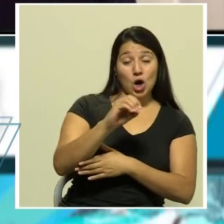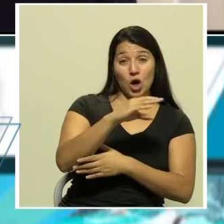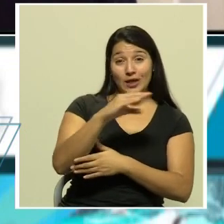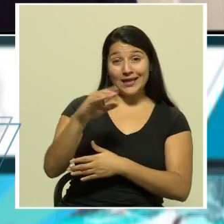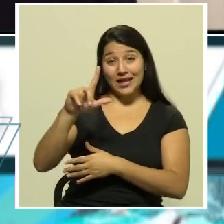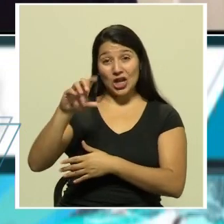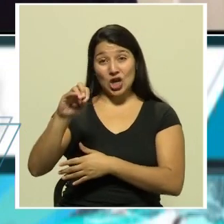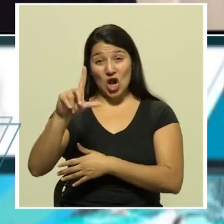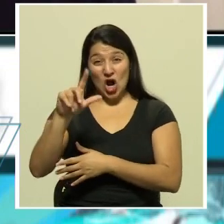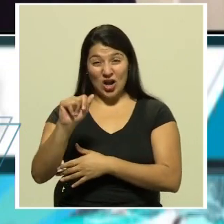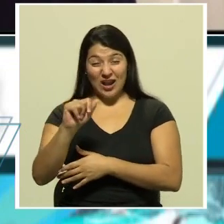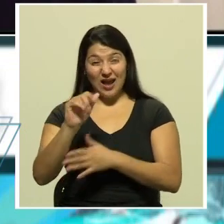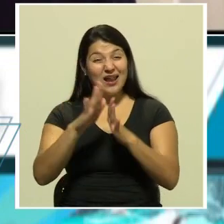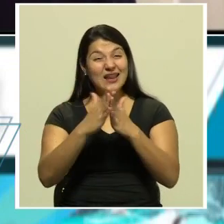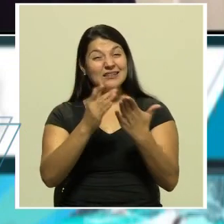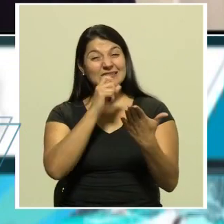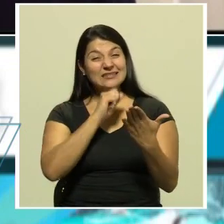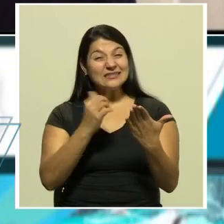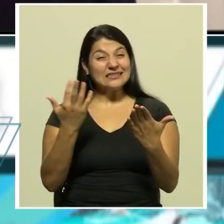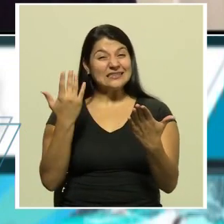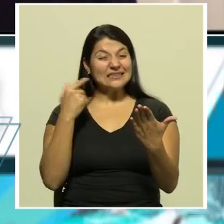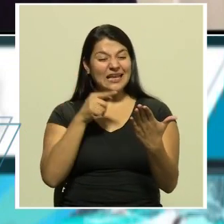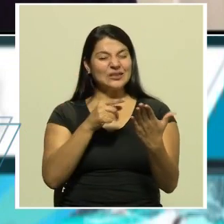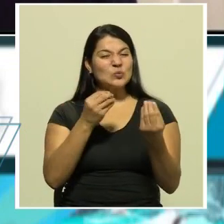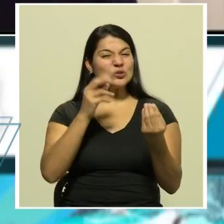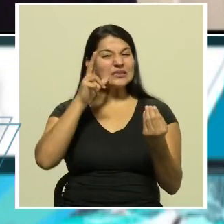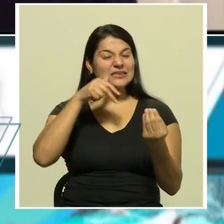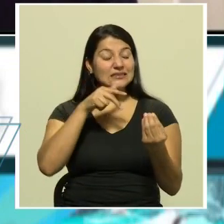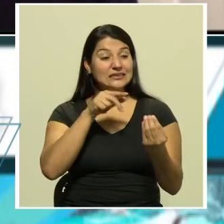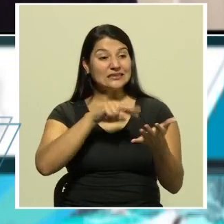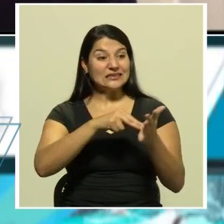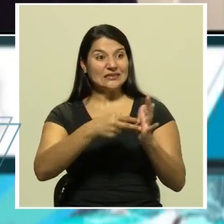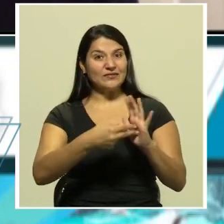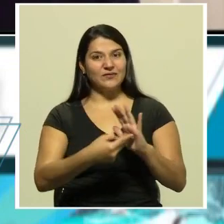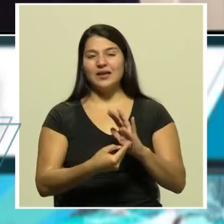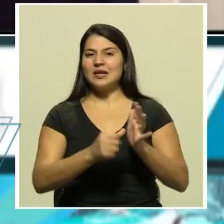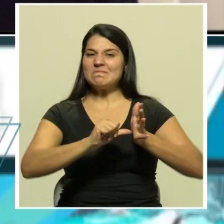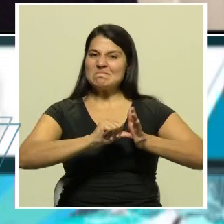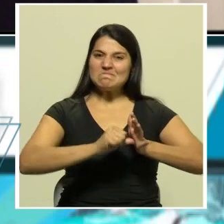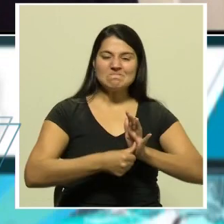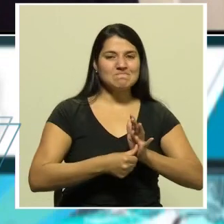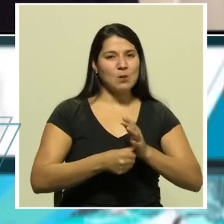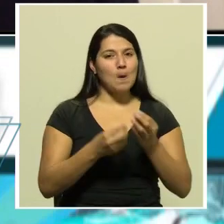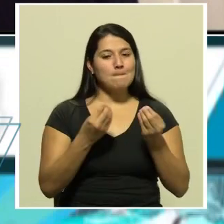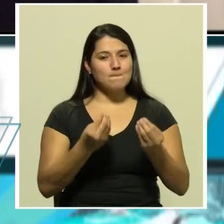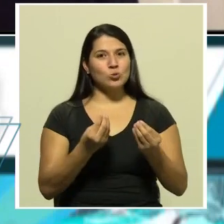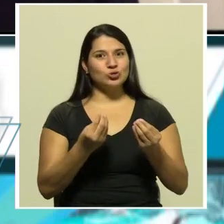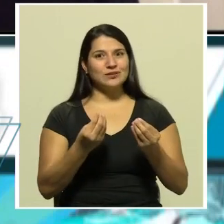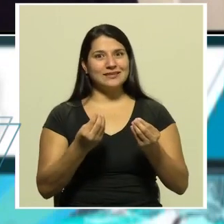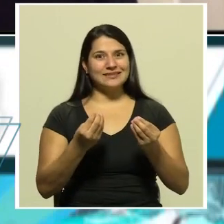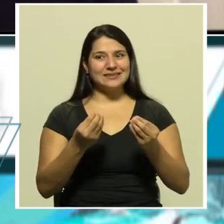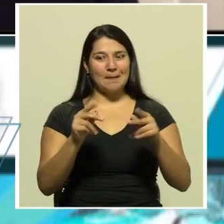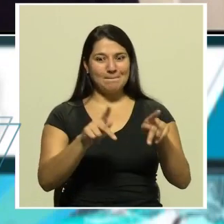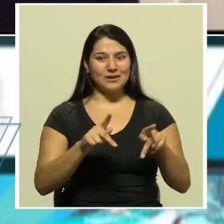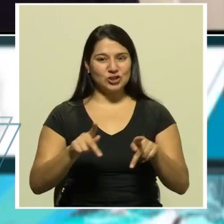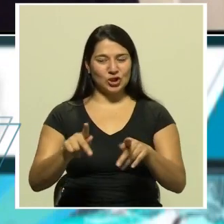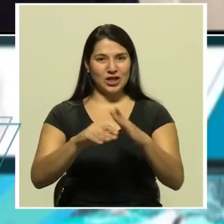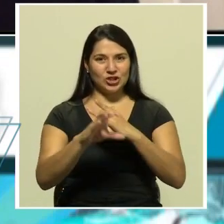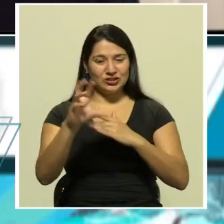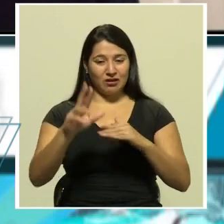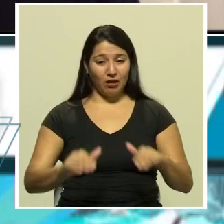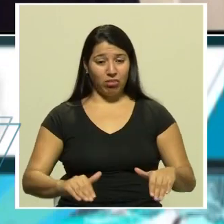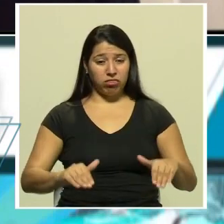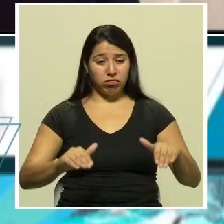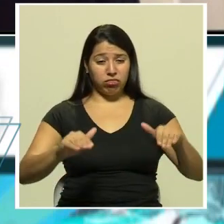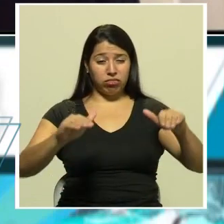impacto devastador y muy profundo en muchas generaciones de costarricenses. Hace muchos años